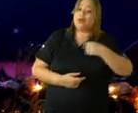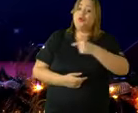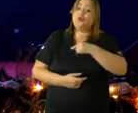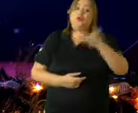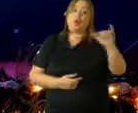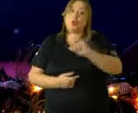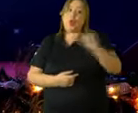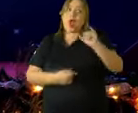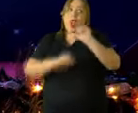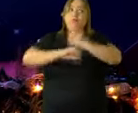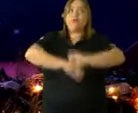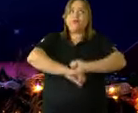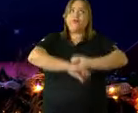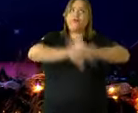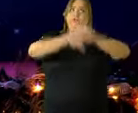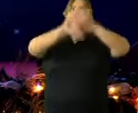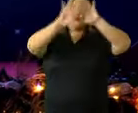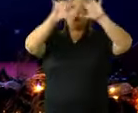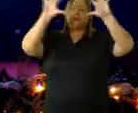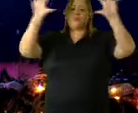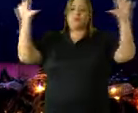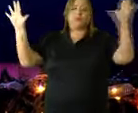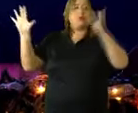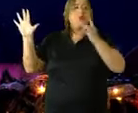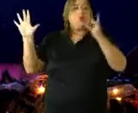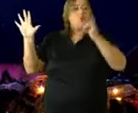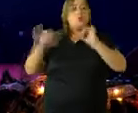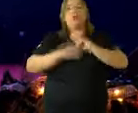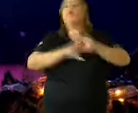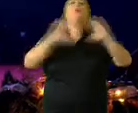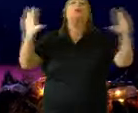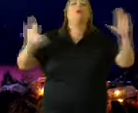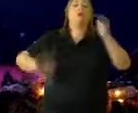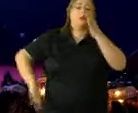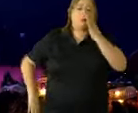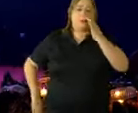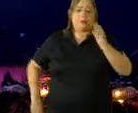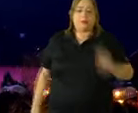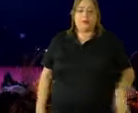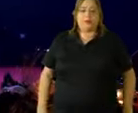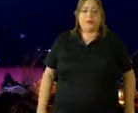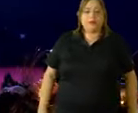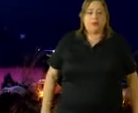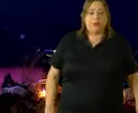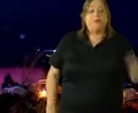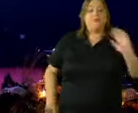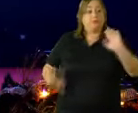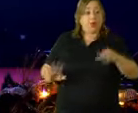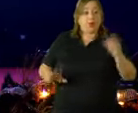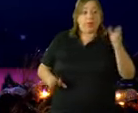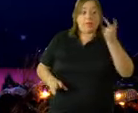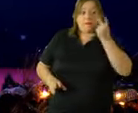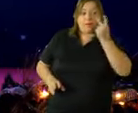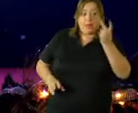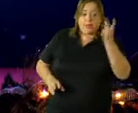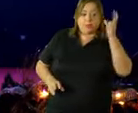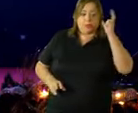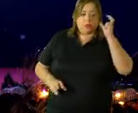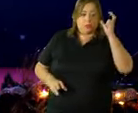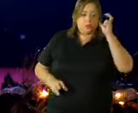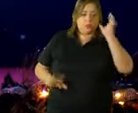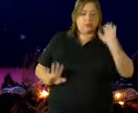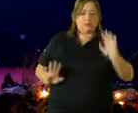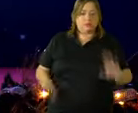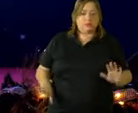alumbrar. Fe, lo que se mira, lo que se palpa, lo que se oye, como decía una alabanza de mi